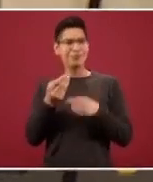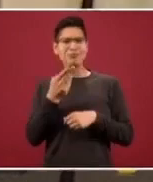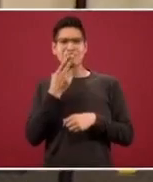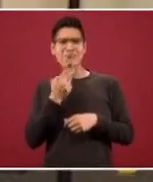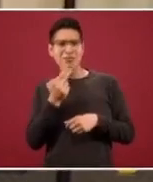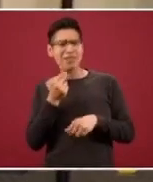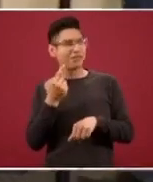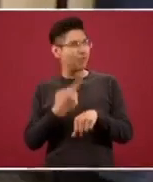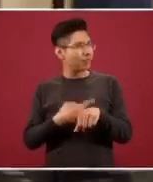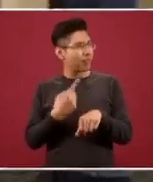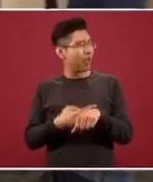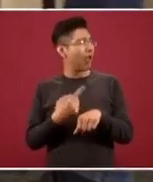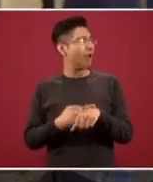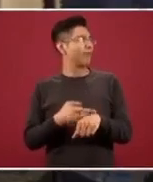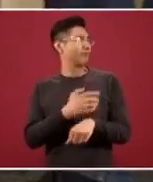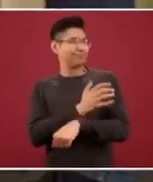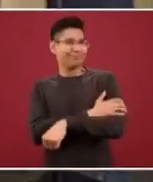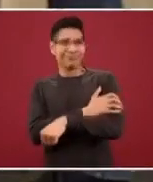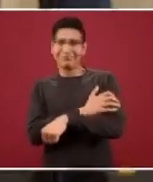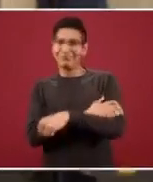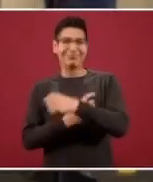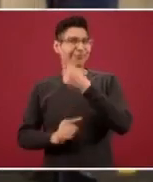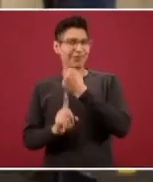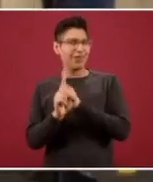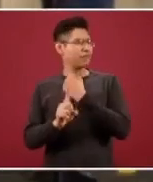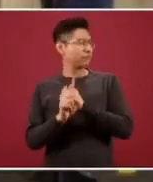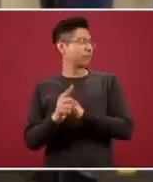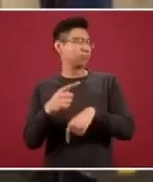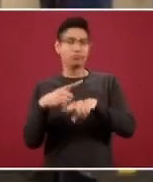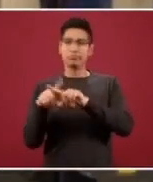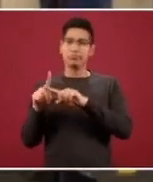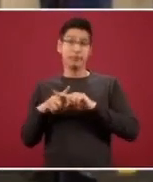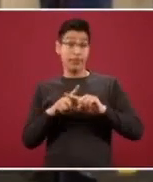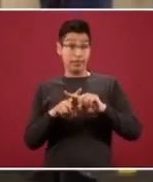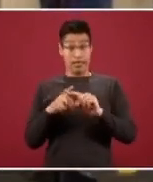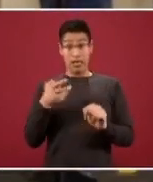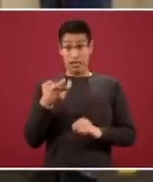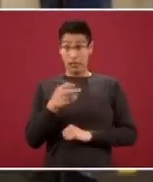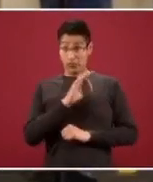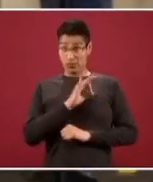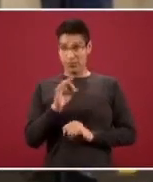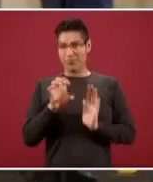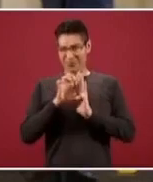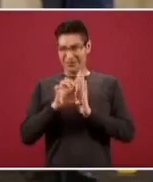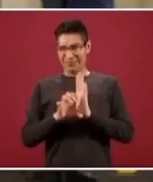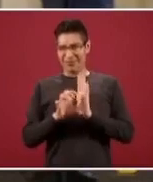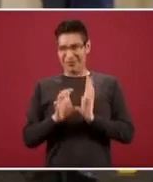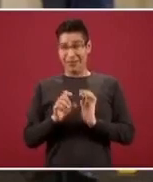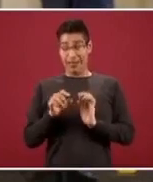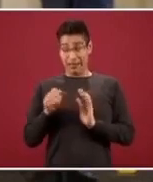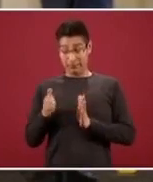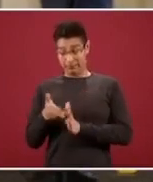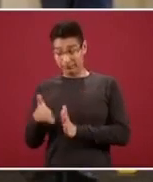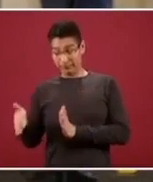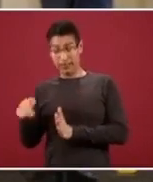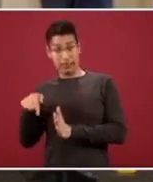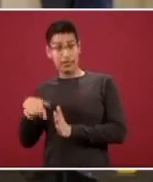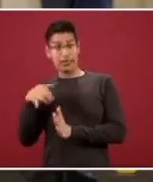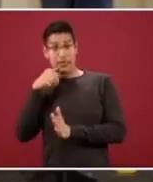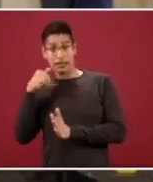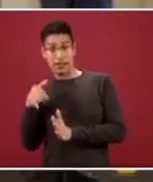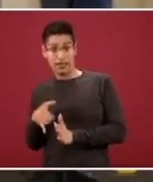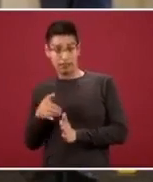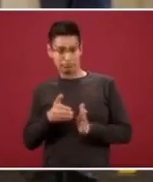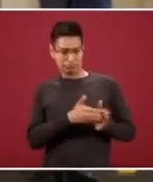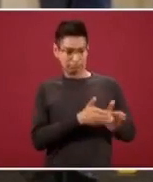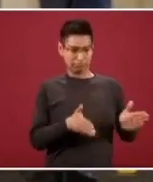etcétera. ¿Eso se puede interpretar como para que la gente compare el escenario de Italia con el nuestro? ¿O cuál es su